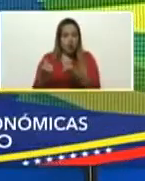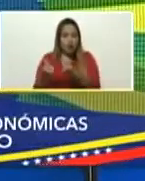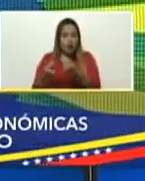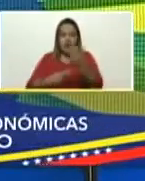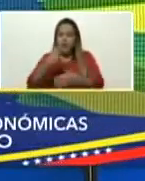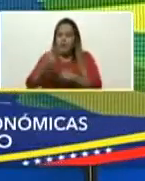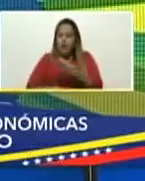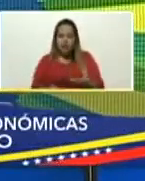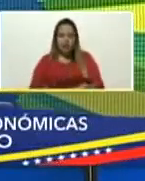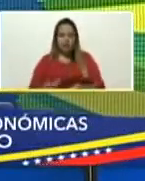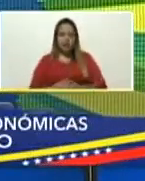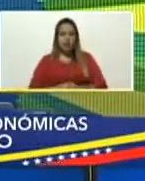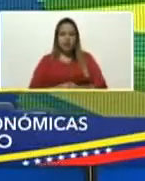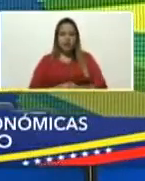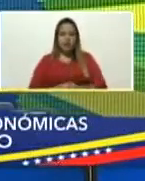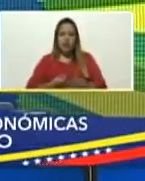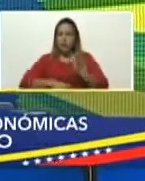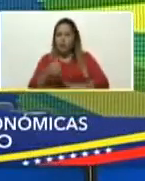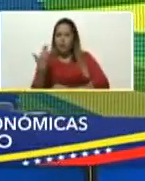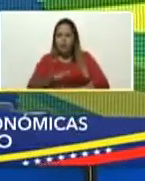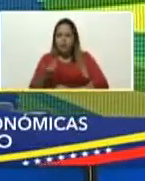planes, de las prioridades.